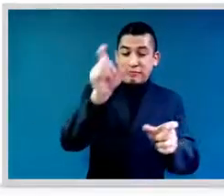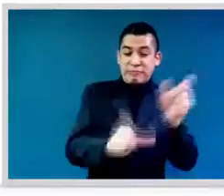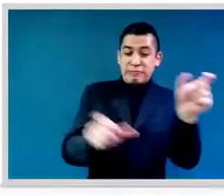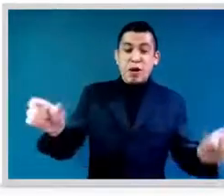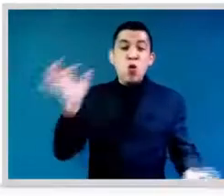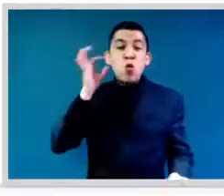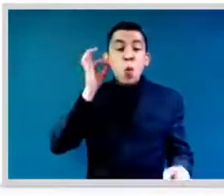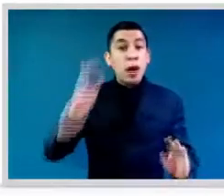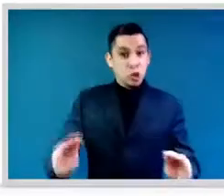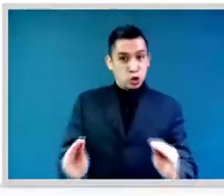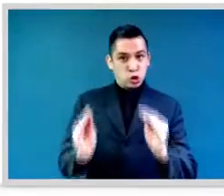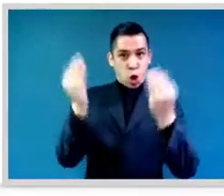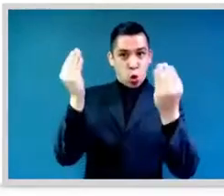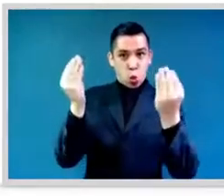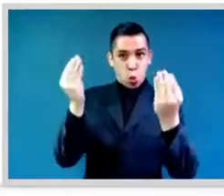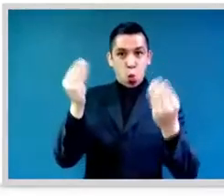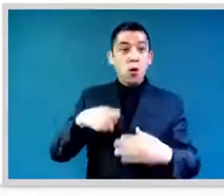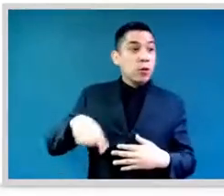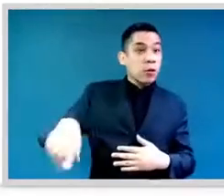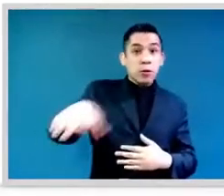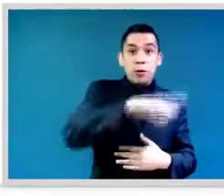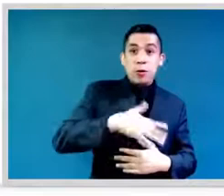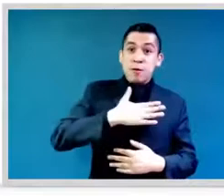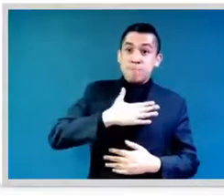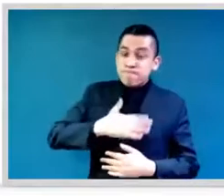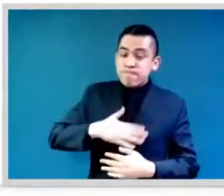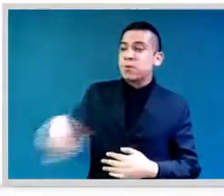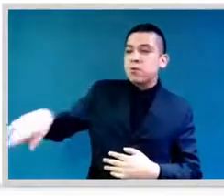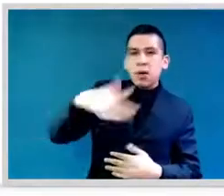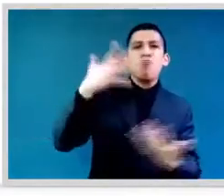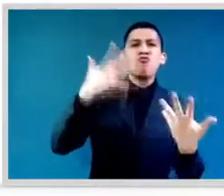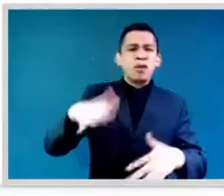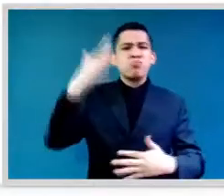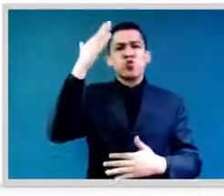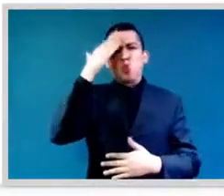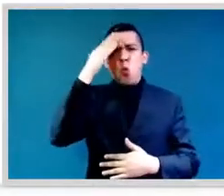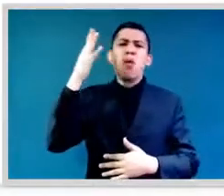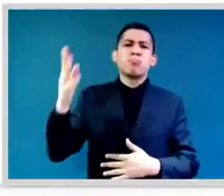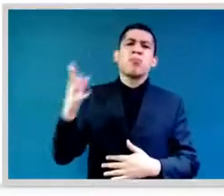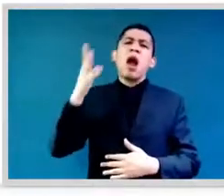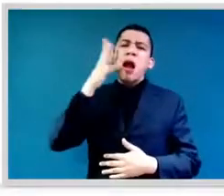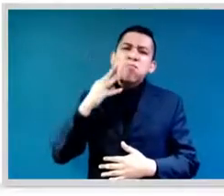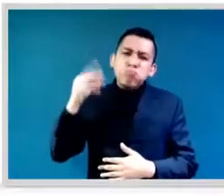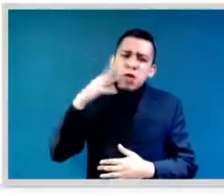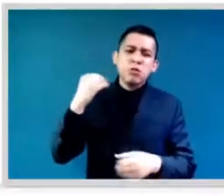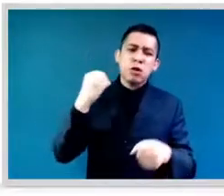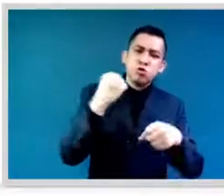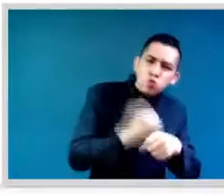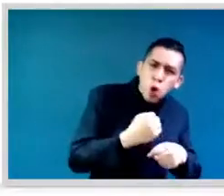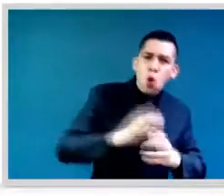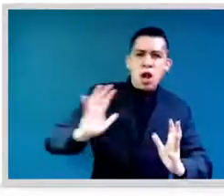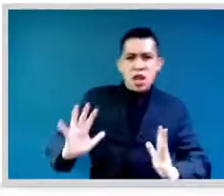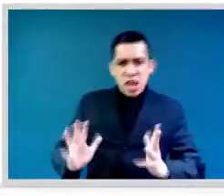en su trayectoria, ya sea laboral, profesional o política, la sociedad y el sistema las